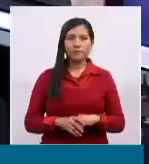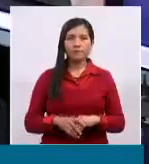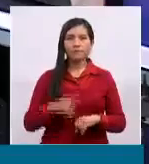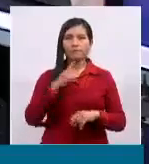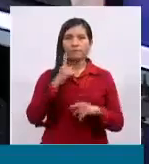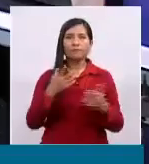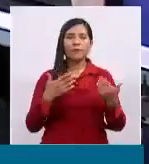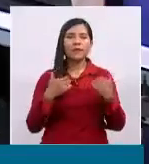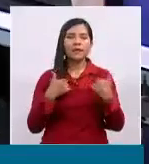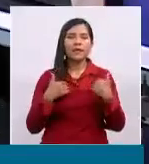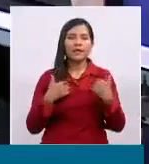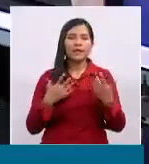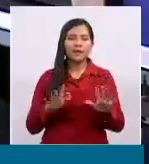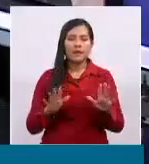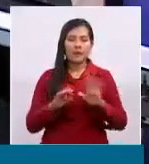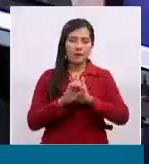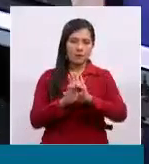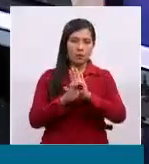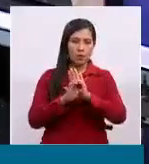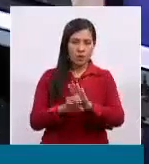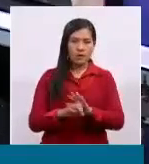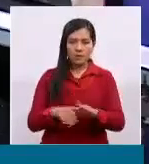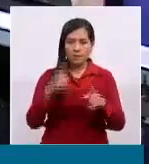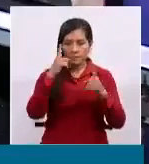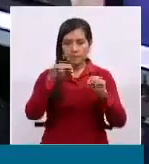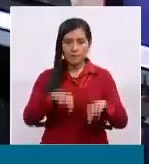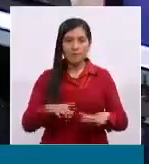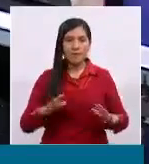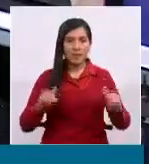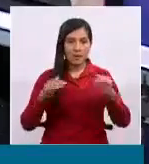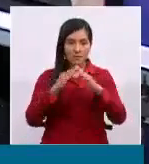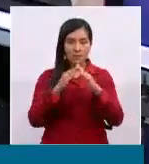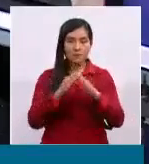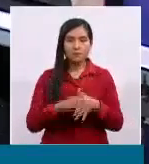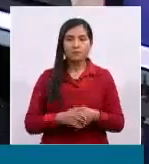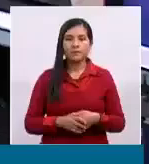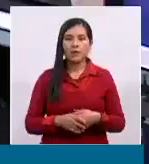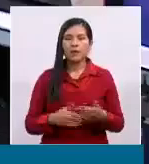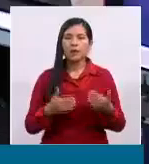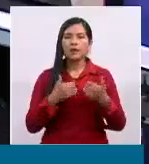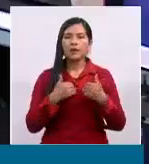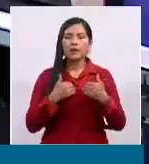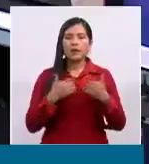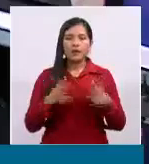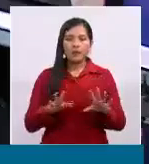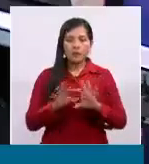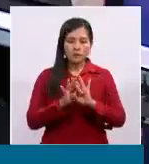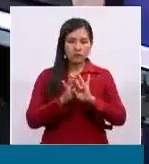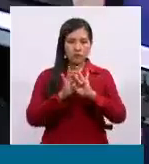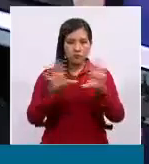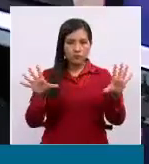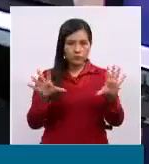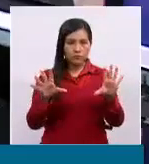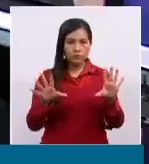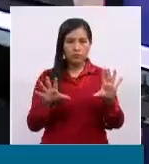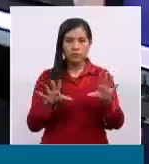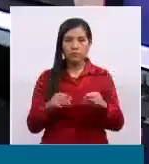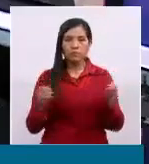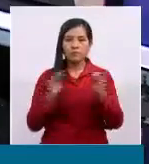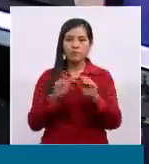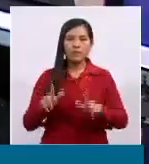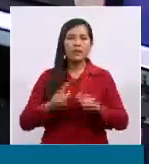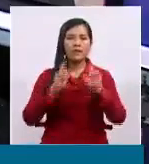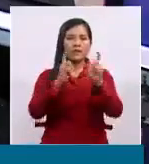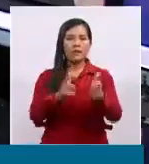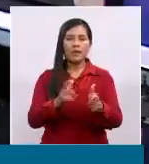Tenemos, por ejemplo, para La Paz tenemos la inauguración, o bueno, la entrega por